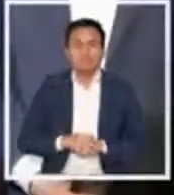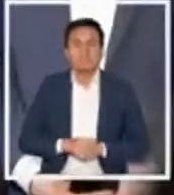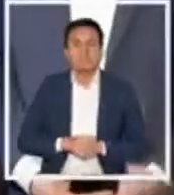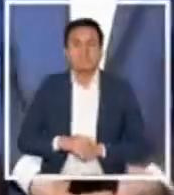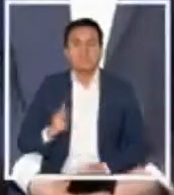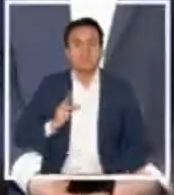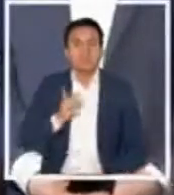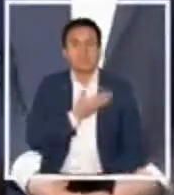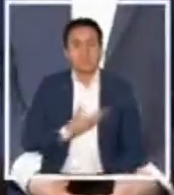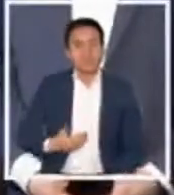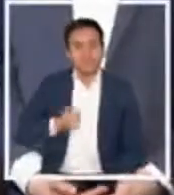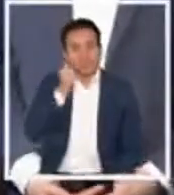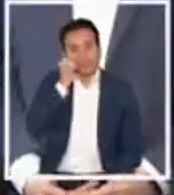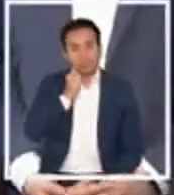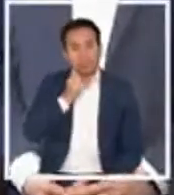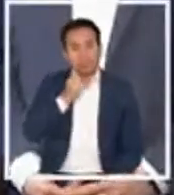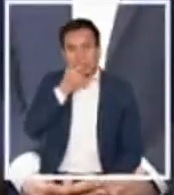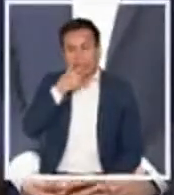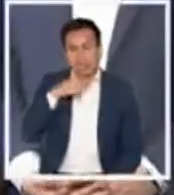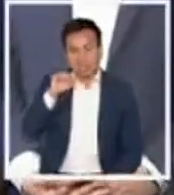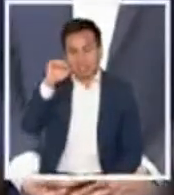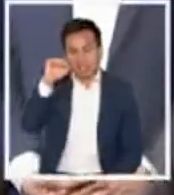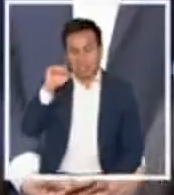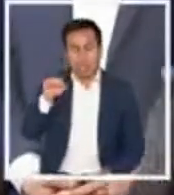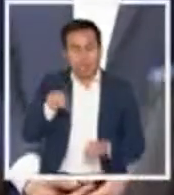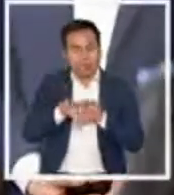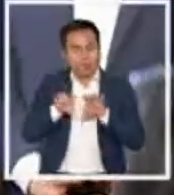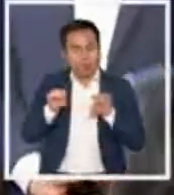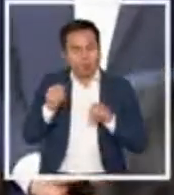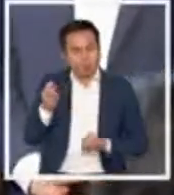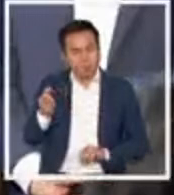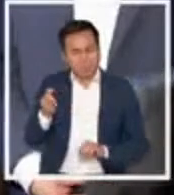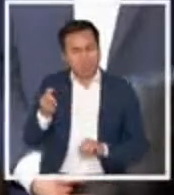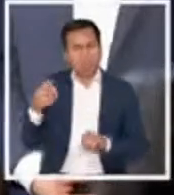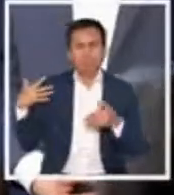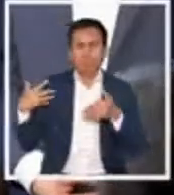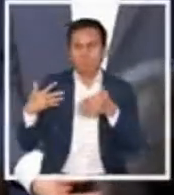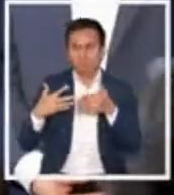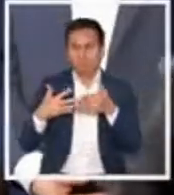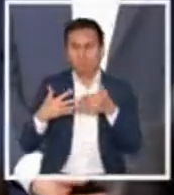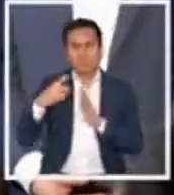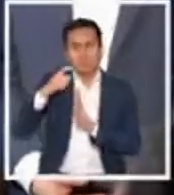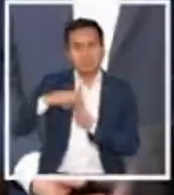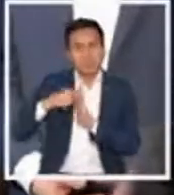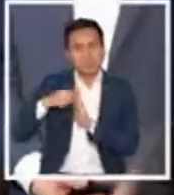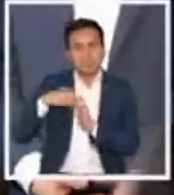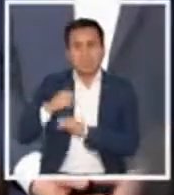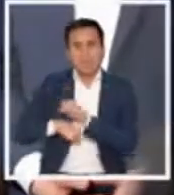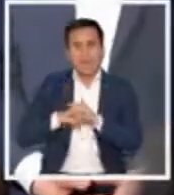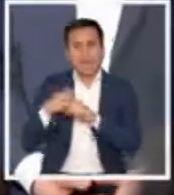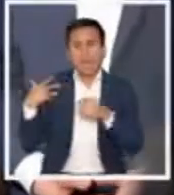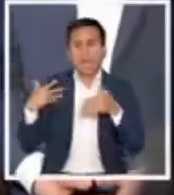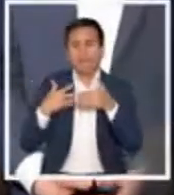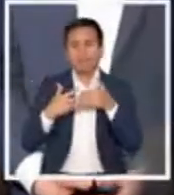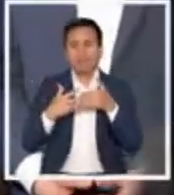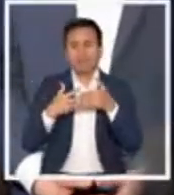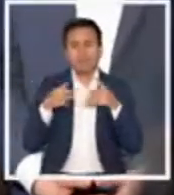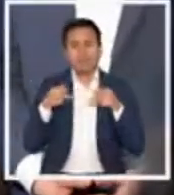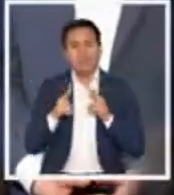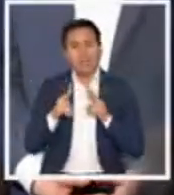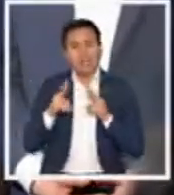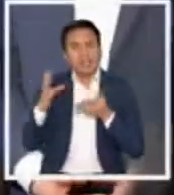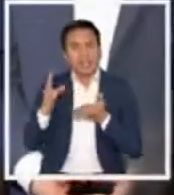Señor presidente, querido Gabriel, tu compromiso a lo largo de los meses y años te ha